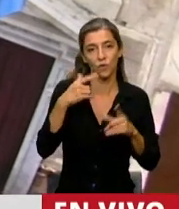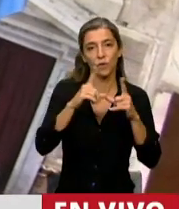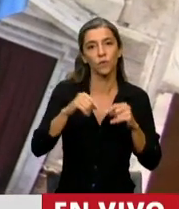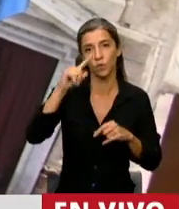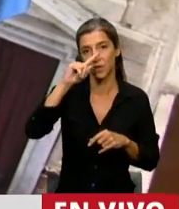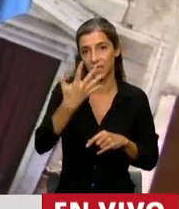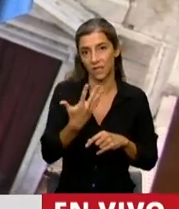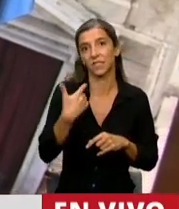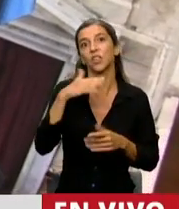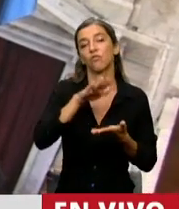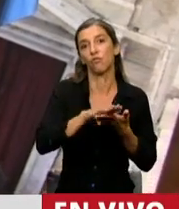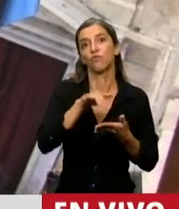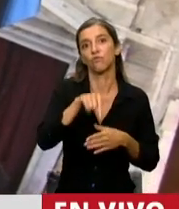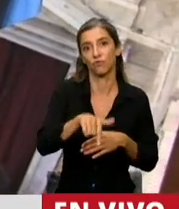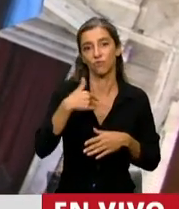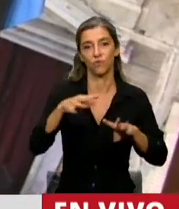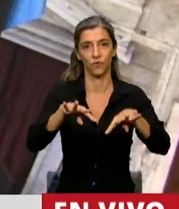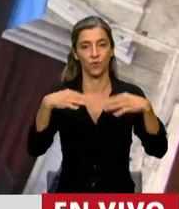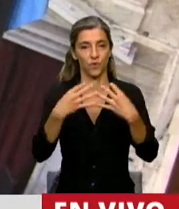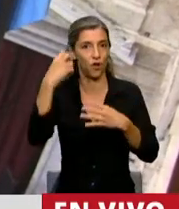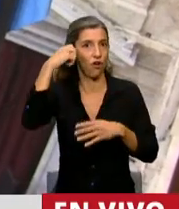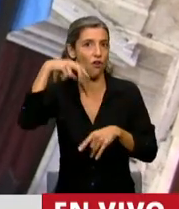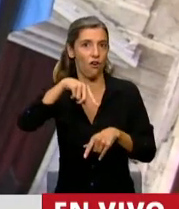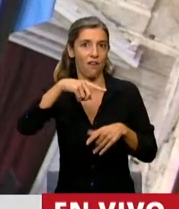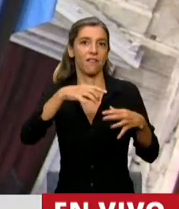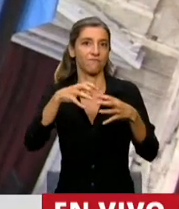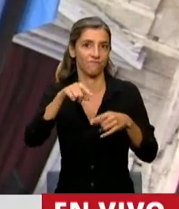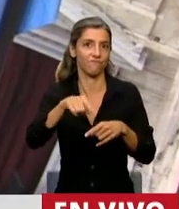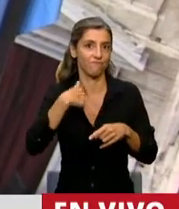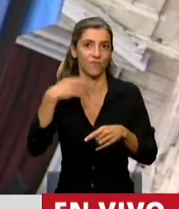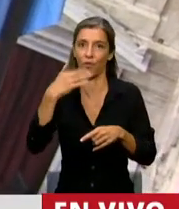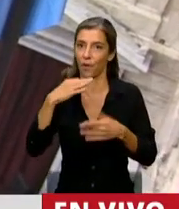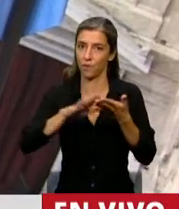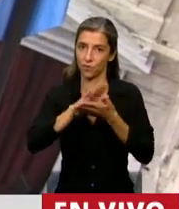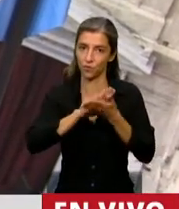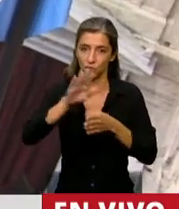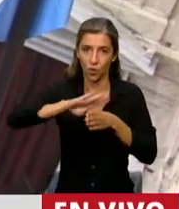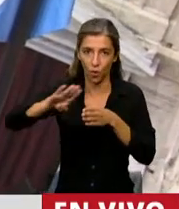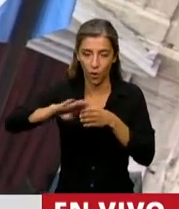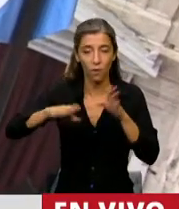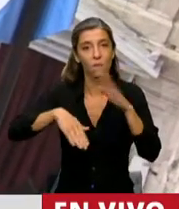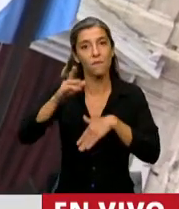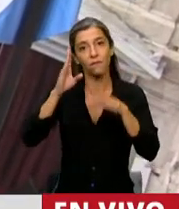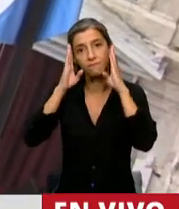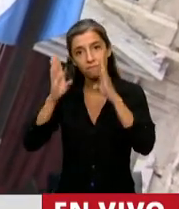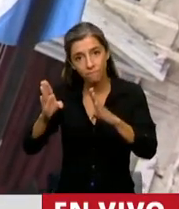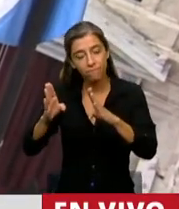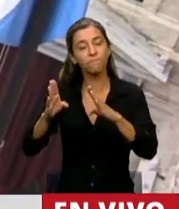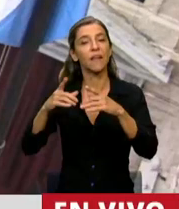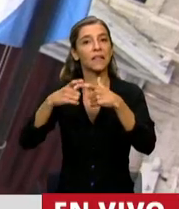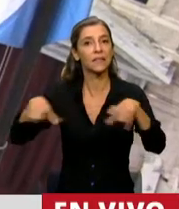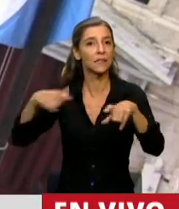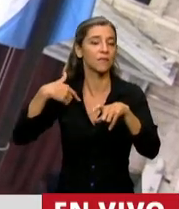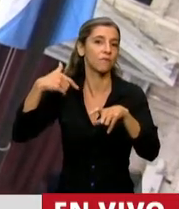este Congreso en relación con el manejo de la deuda, y apunta especialmente a los títulos públicos en moneda extranjera regidos por